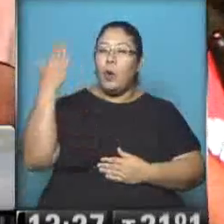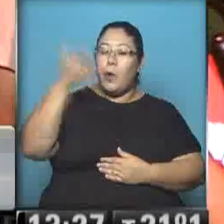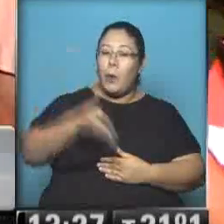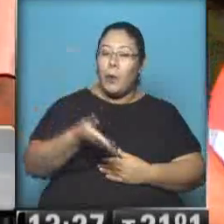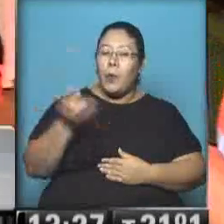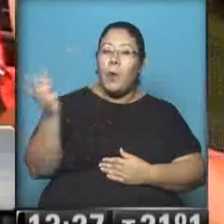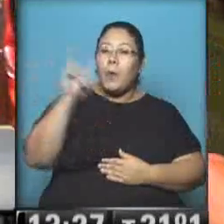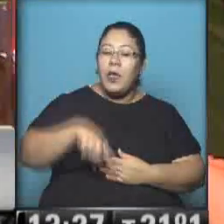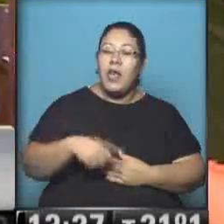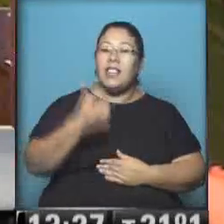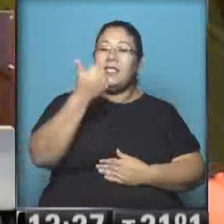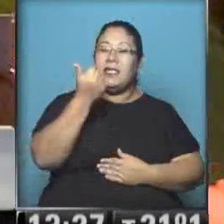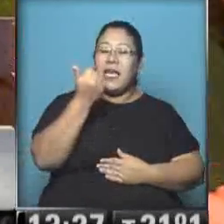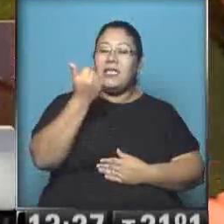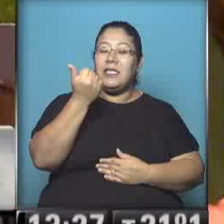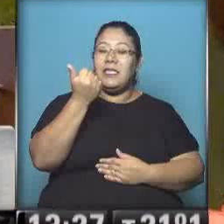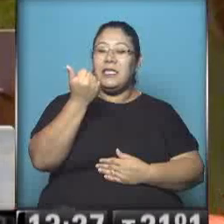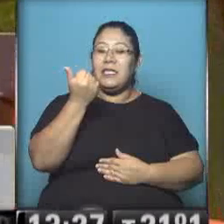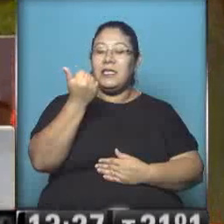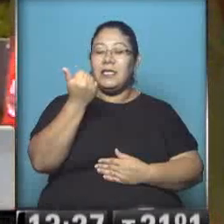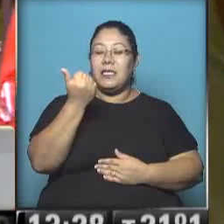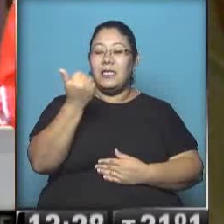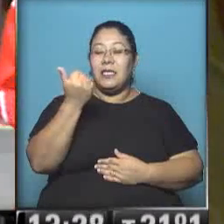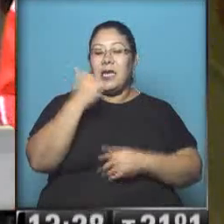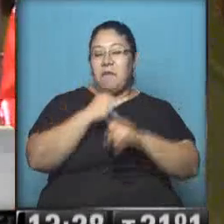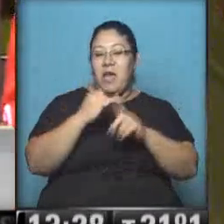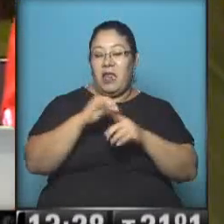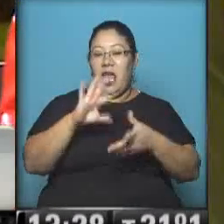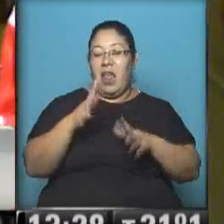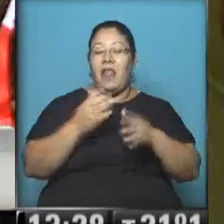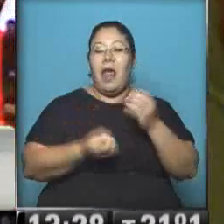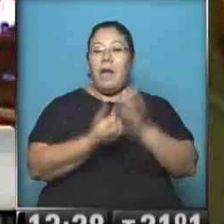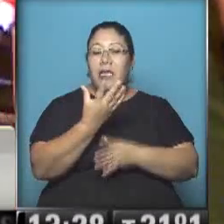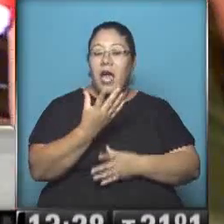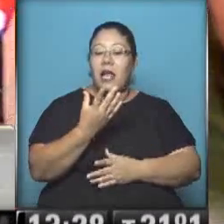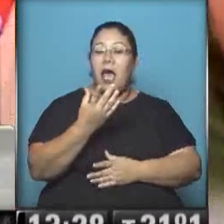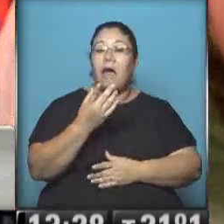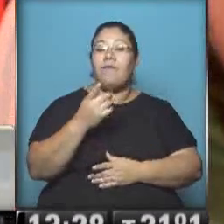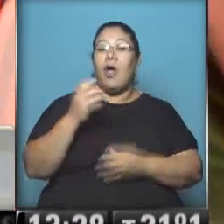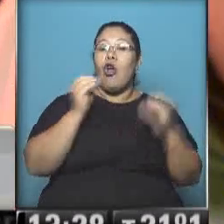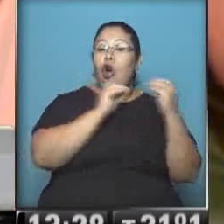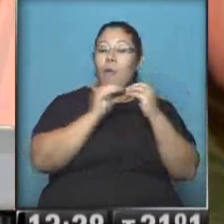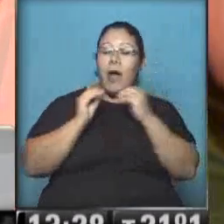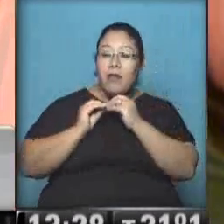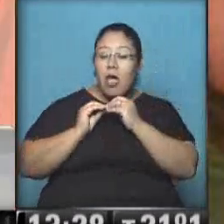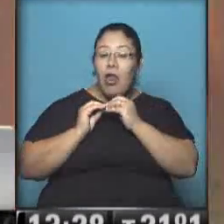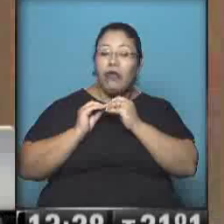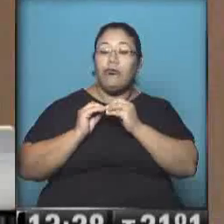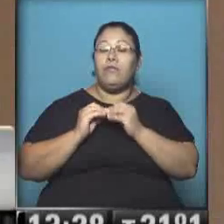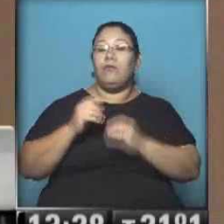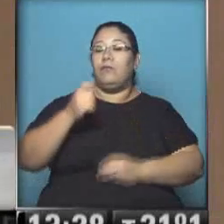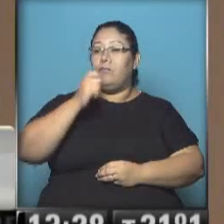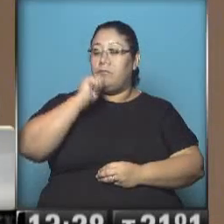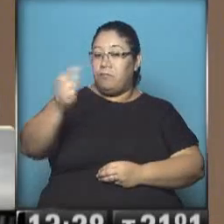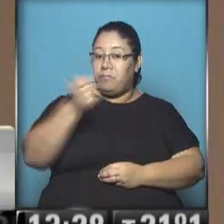casa de gobierno y había 8 colegas suyos esperándome para hacer una nota. Hice una nota con todos ellos. Cuando terminaba la nota, una